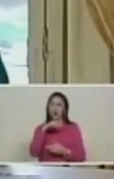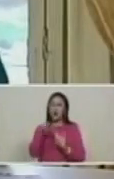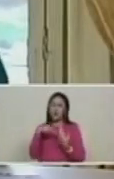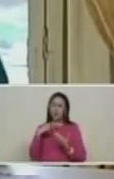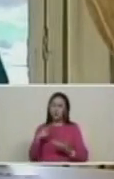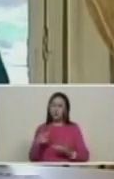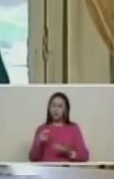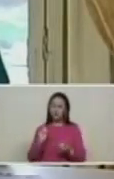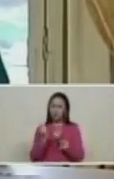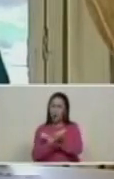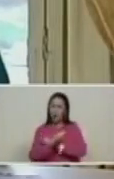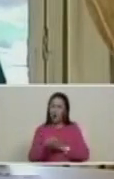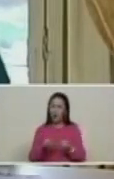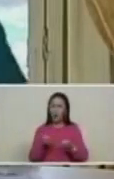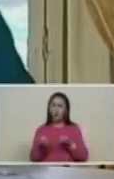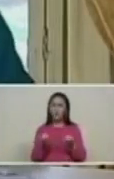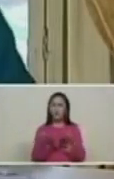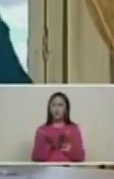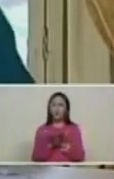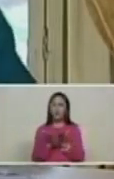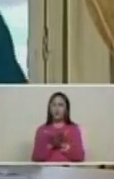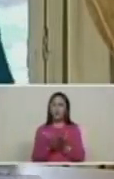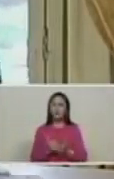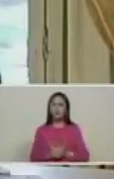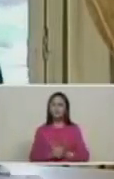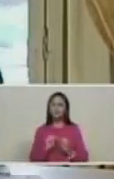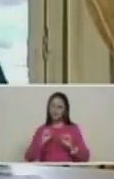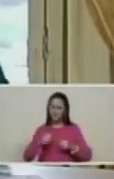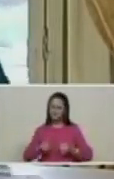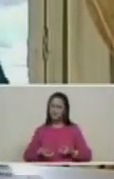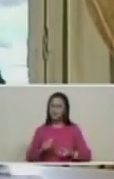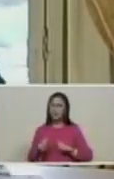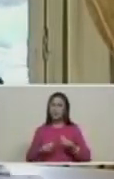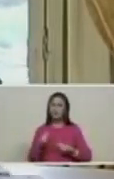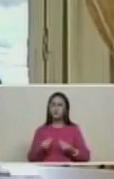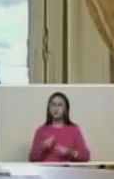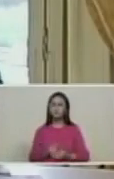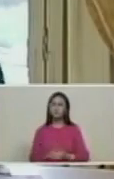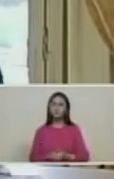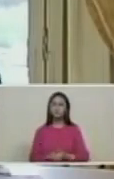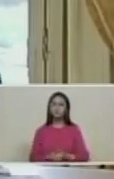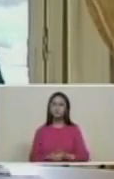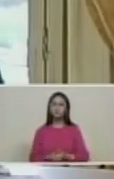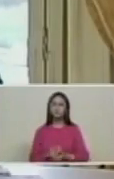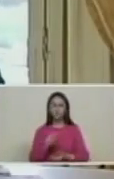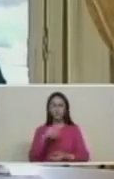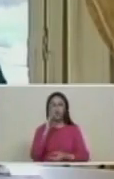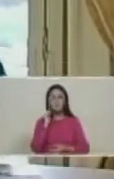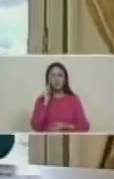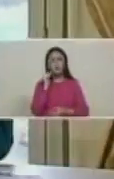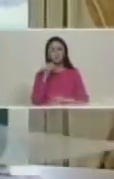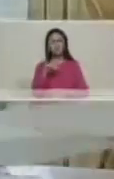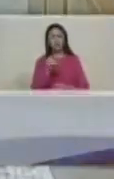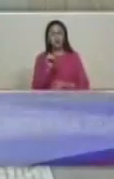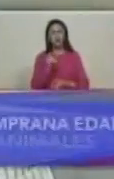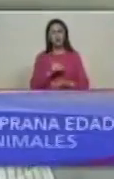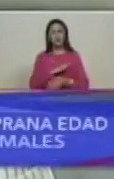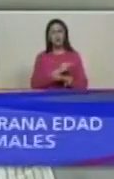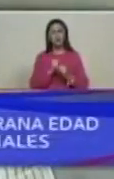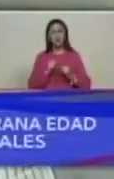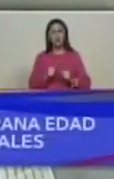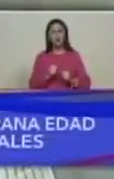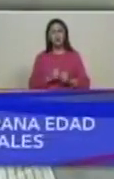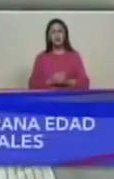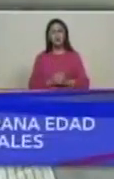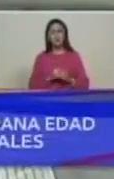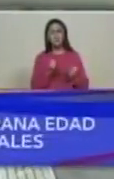revolución económica escolar. Vamos a hacerlo, Aristóbulo. Tú tienes la experiencia, el conocimiento, la fuerza, el